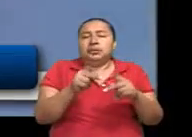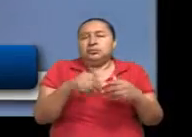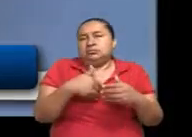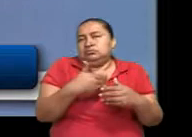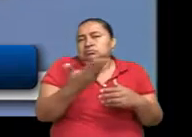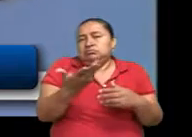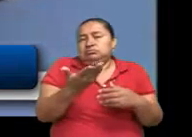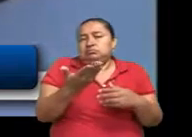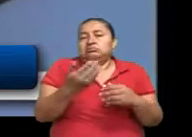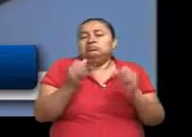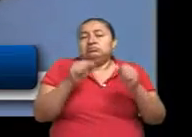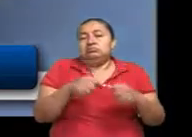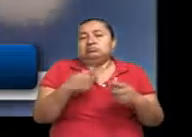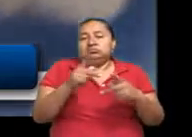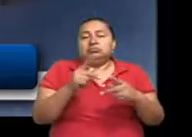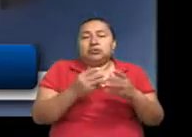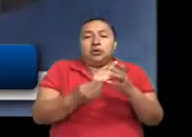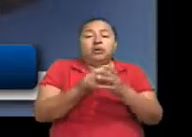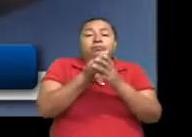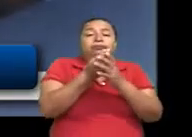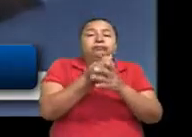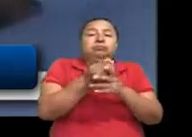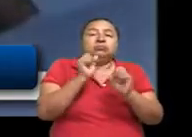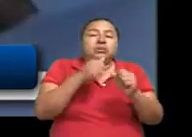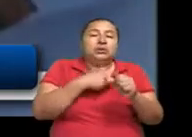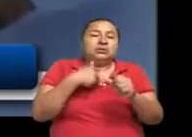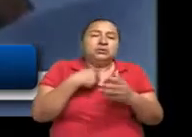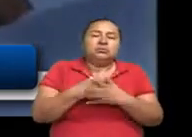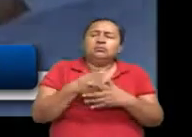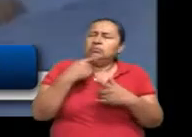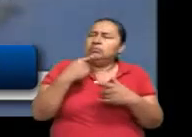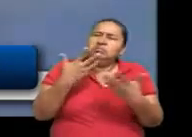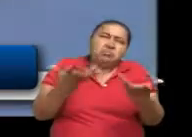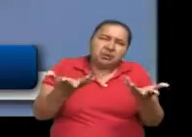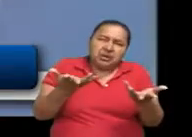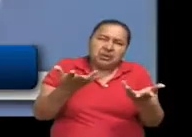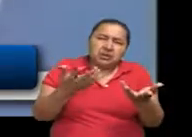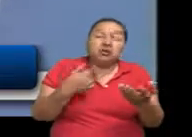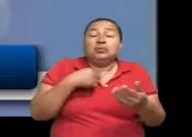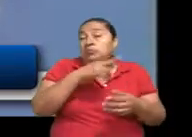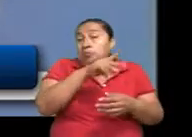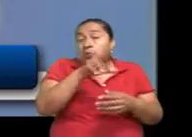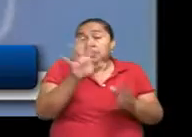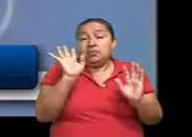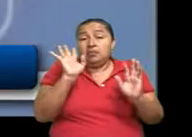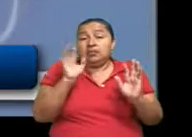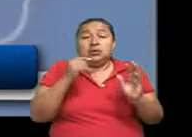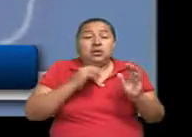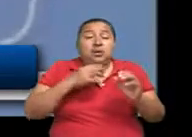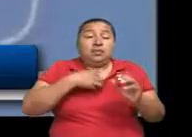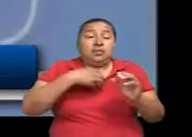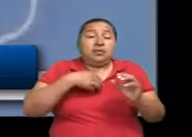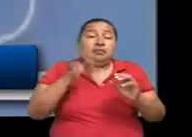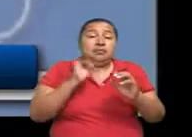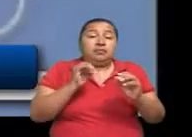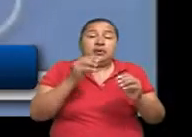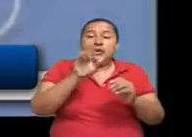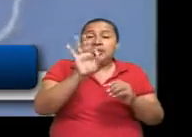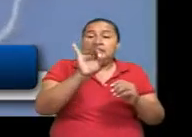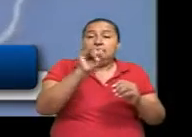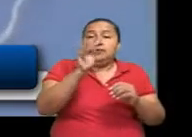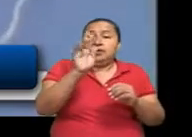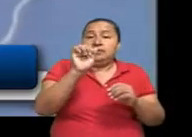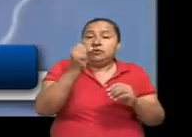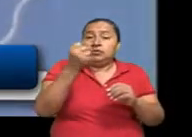a ascender, uh-huh, y quedar arriba. ¿Por qué pasa esto? ¿Qué tiene que ver? Es por lo mismo que te digo, las estructuras, a veces hay fibrosis y un poquito